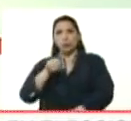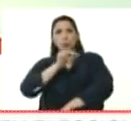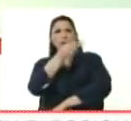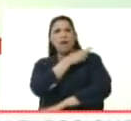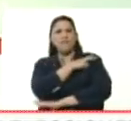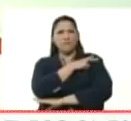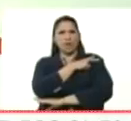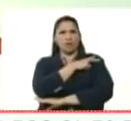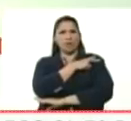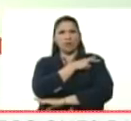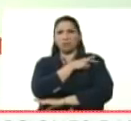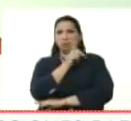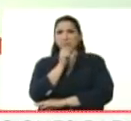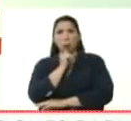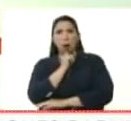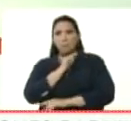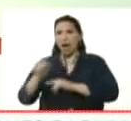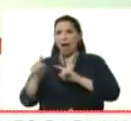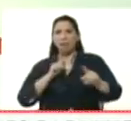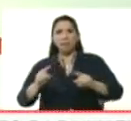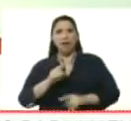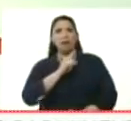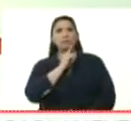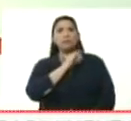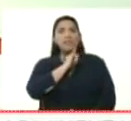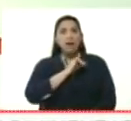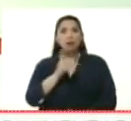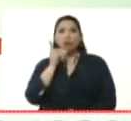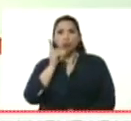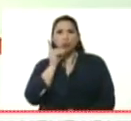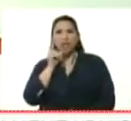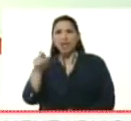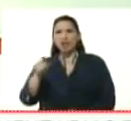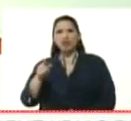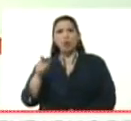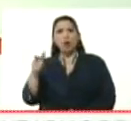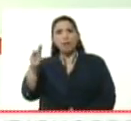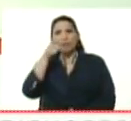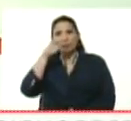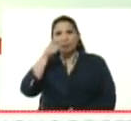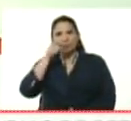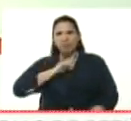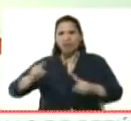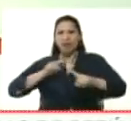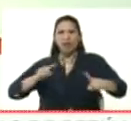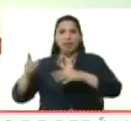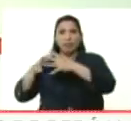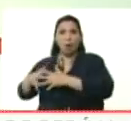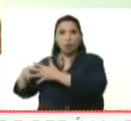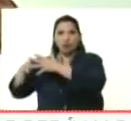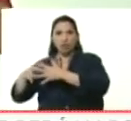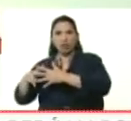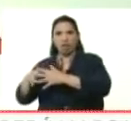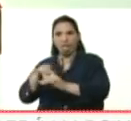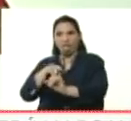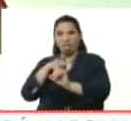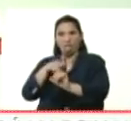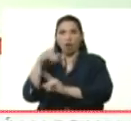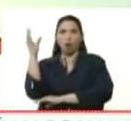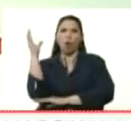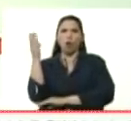Duque, ahí no manda ni Uribe. Ellos los comanda Estados Unidos. No hacen absolutamente nada. Que